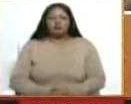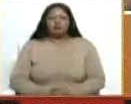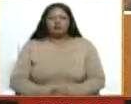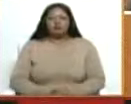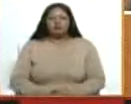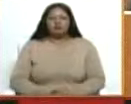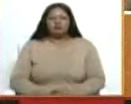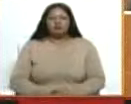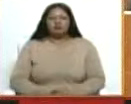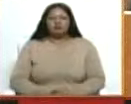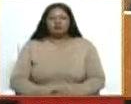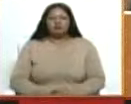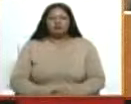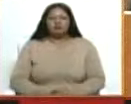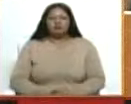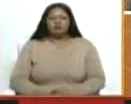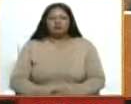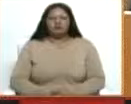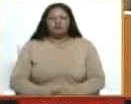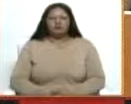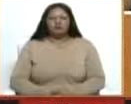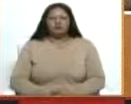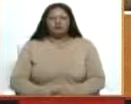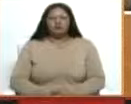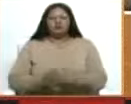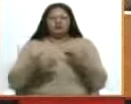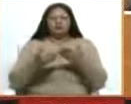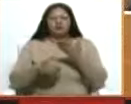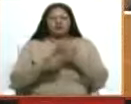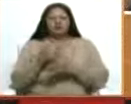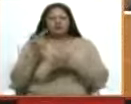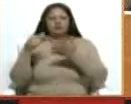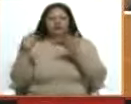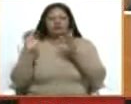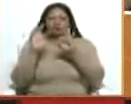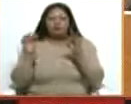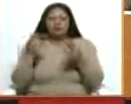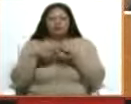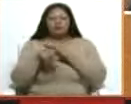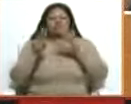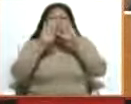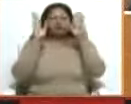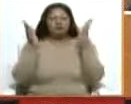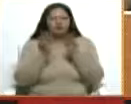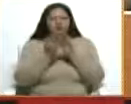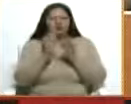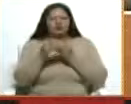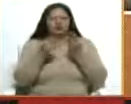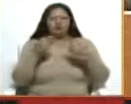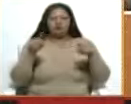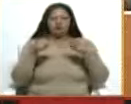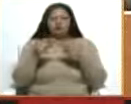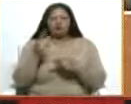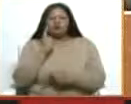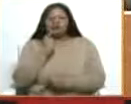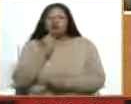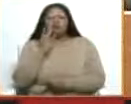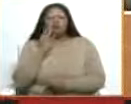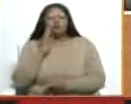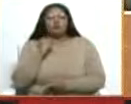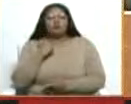da además, tú puedes de repente entrar en otros escenarios en el mundo haciendo música tradicional. Por ejemplo, yo